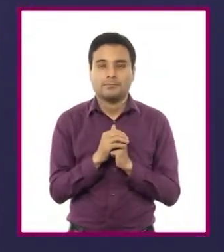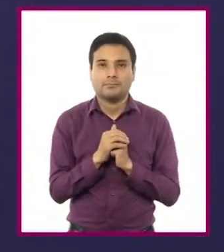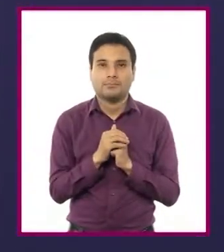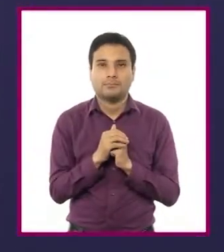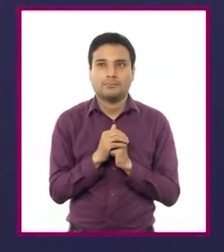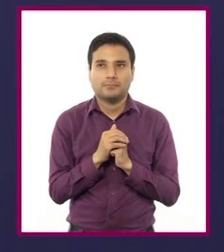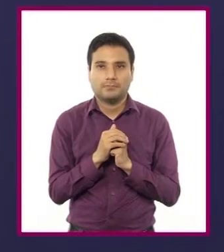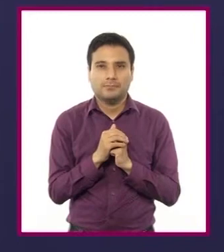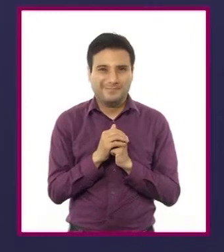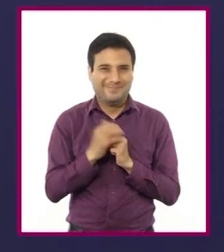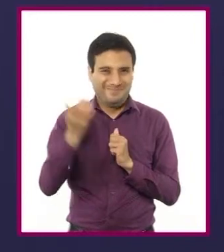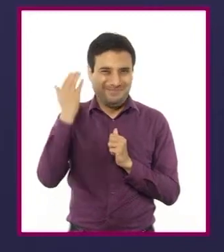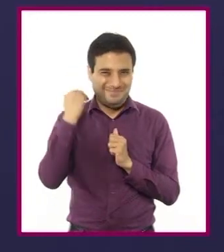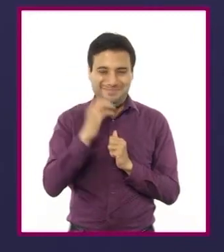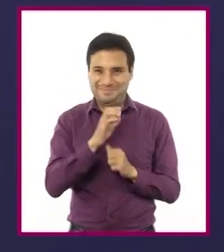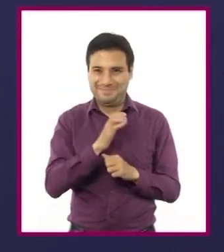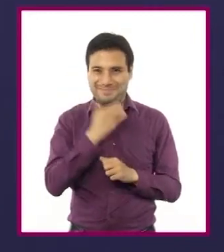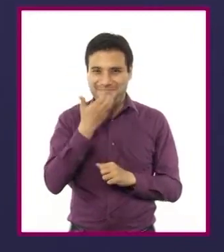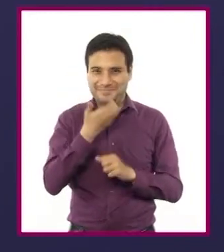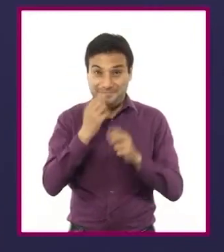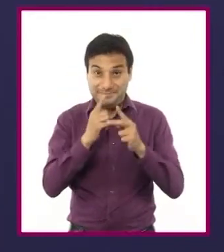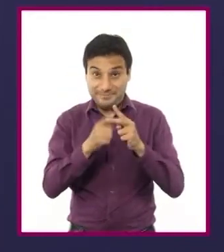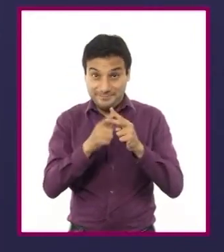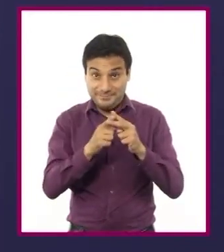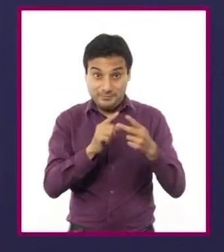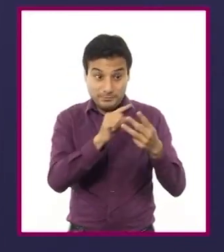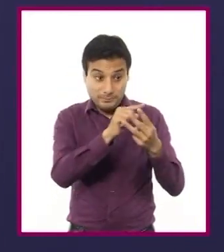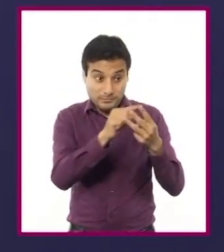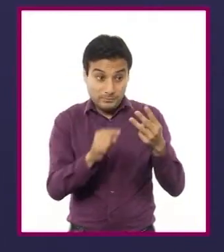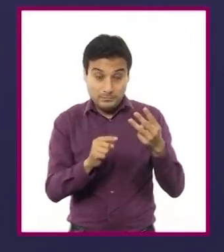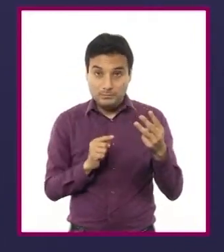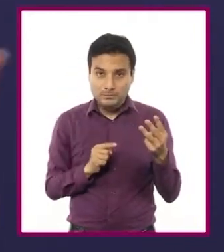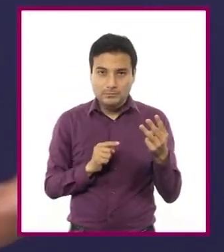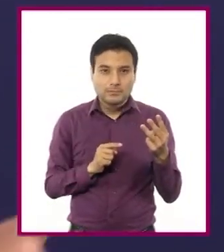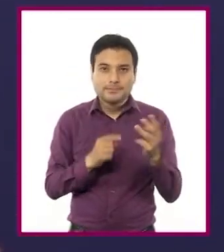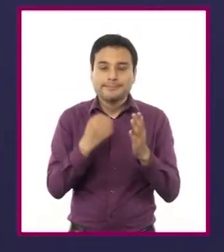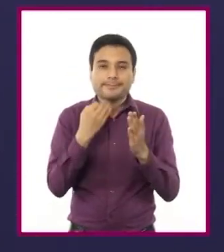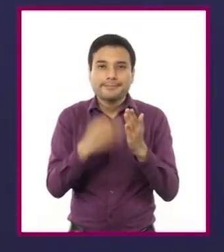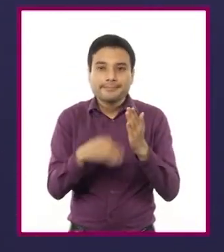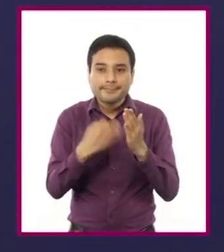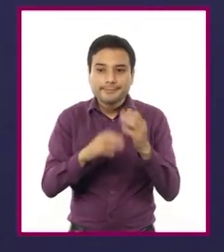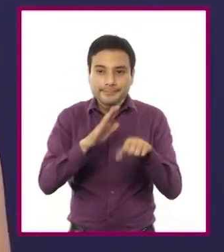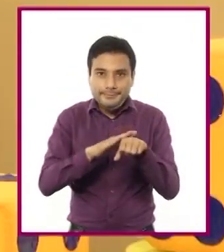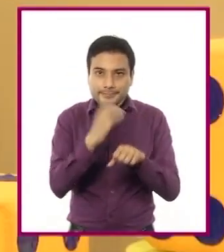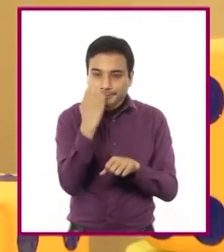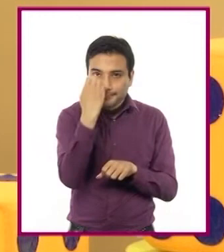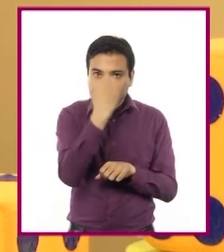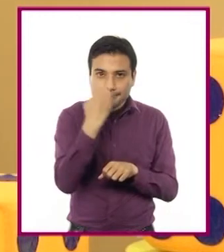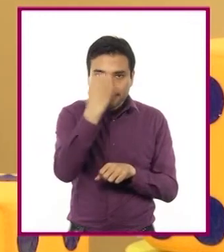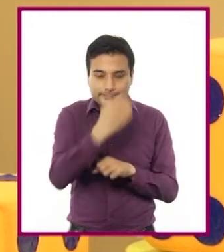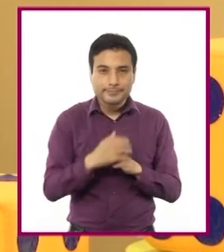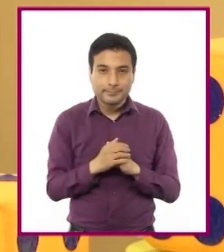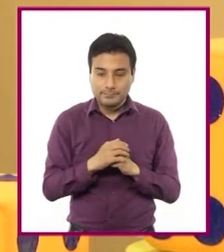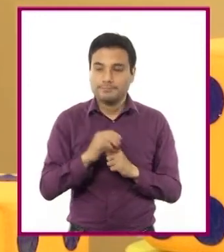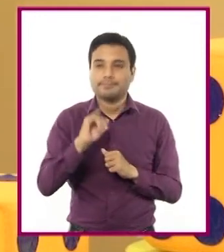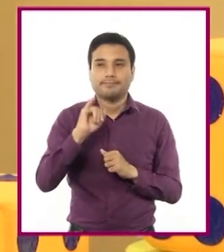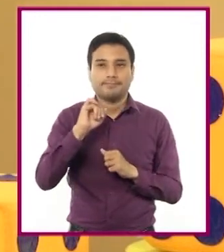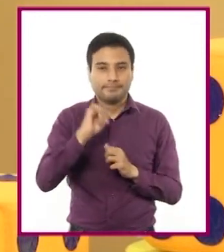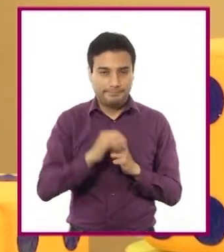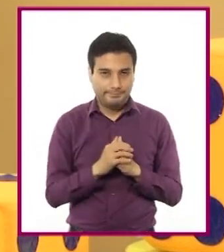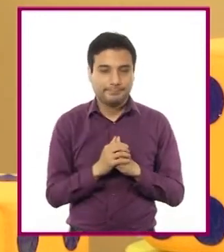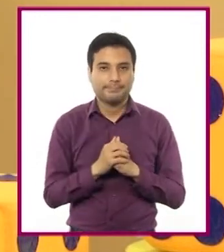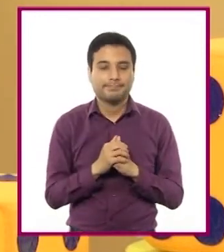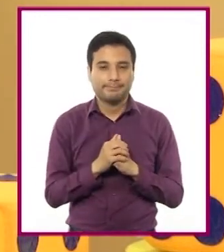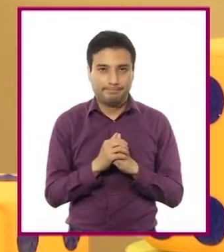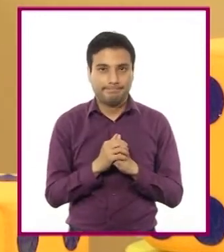de tendencia central, se obtiene un análisis limitado de lo que ocurre en un conjunto de datos. Así es. y